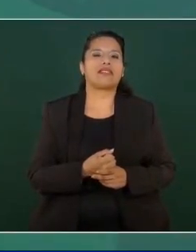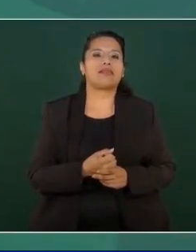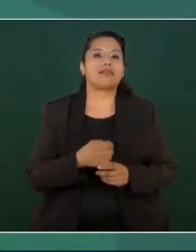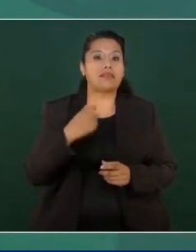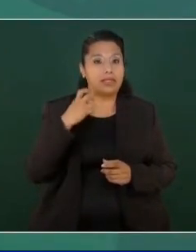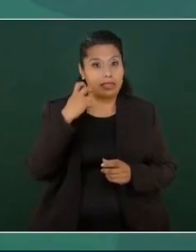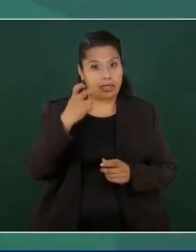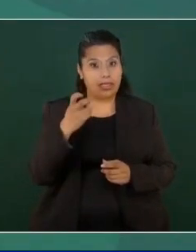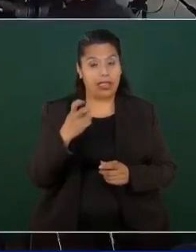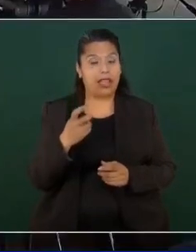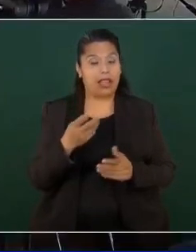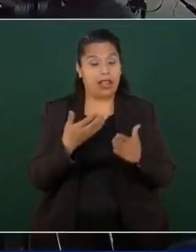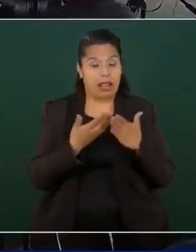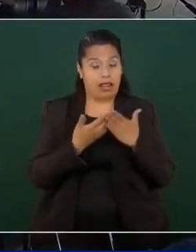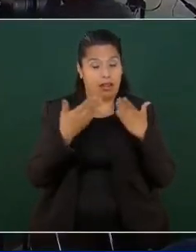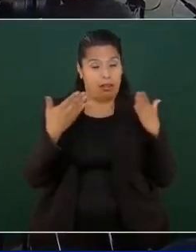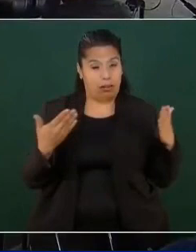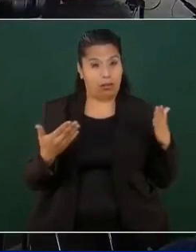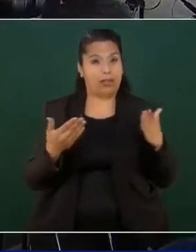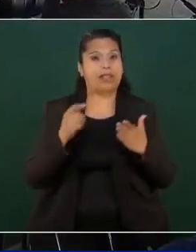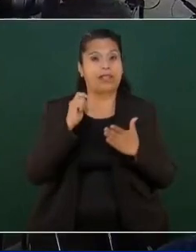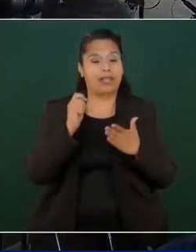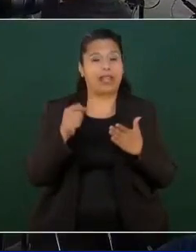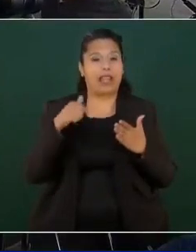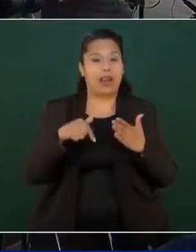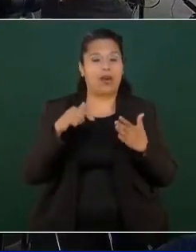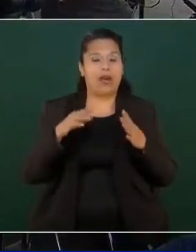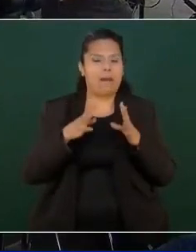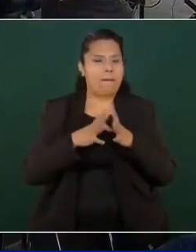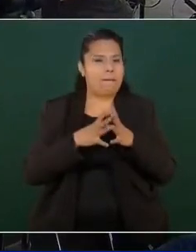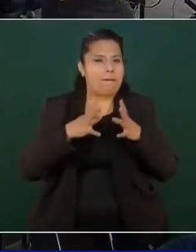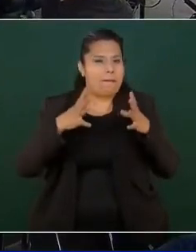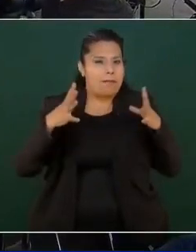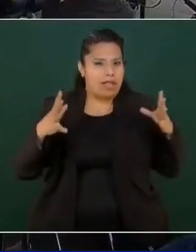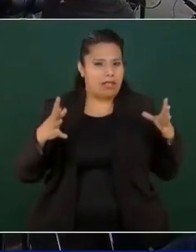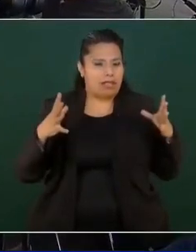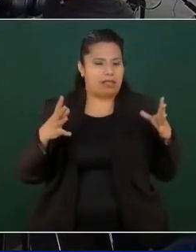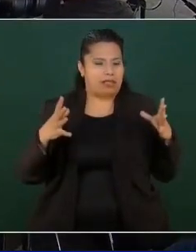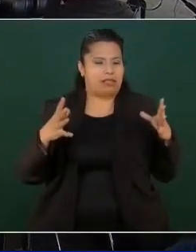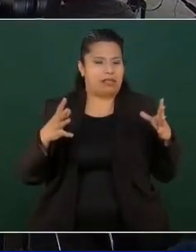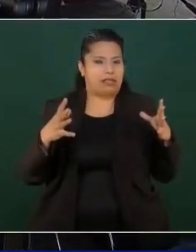que han crecido muchísimo.